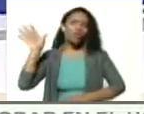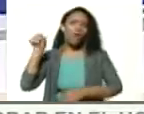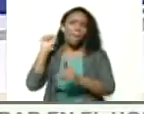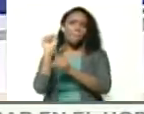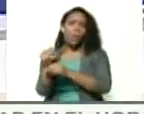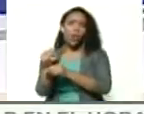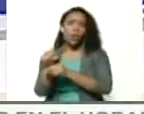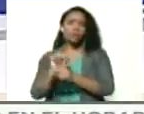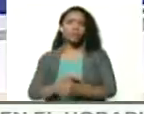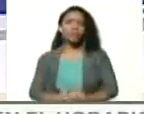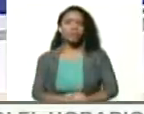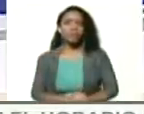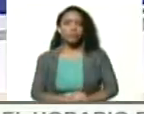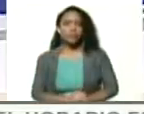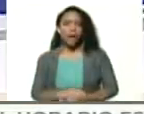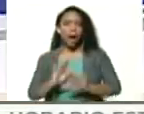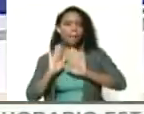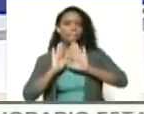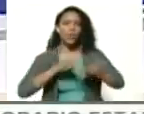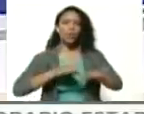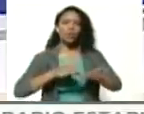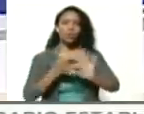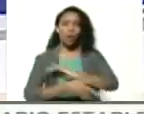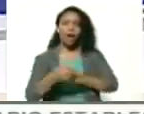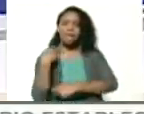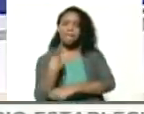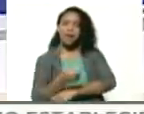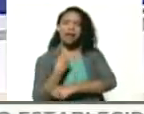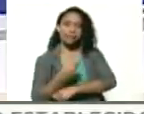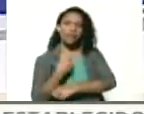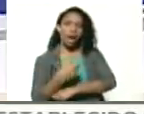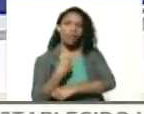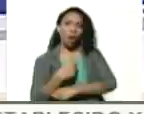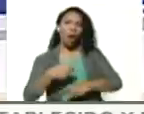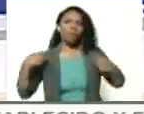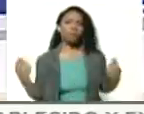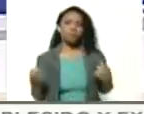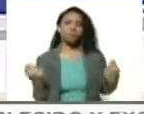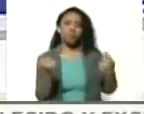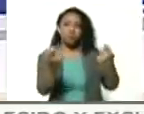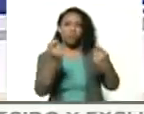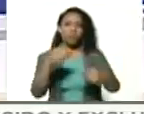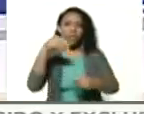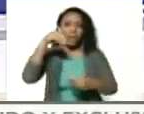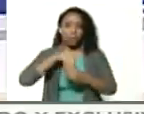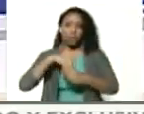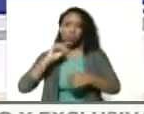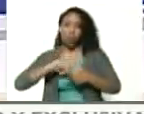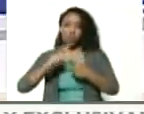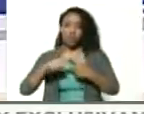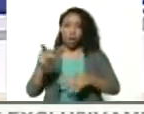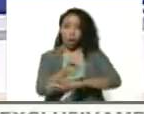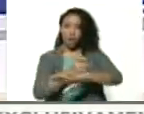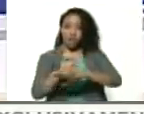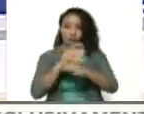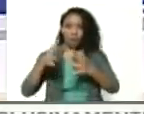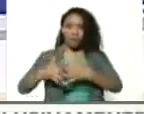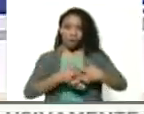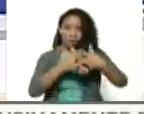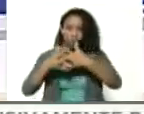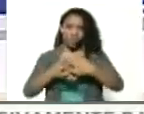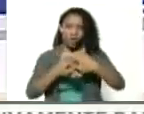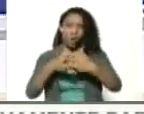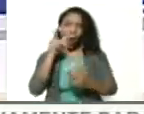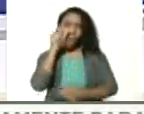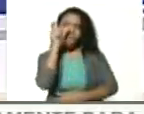abandonados, apoyados, financiados y promovidos desde el entonces gobierno de Estados Unidos de